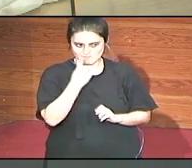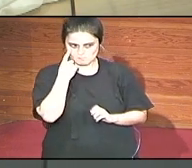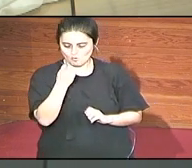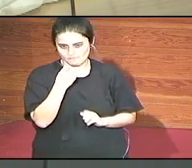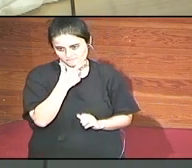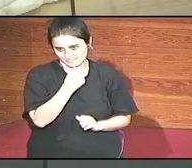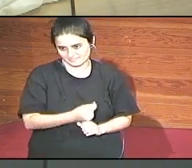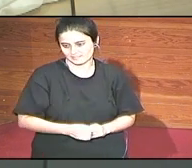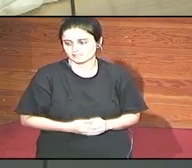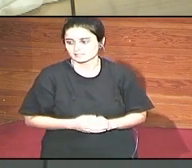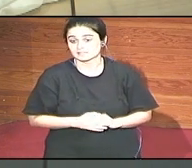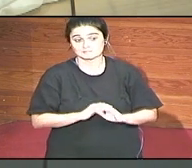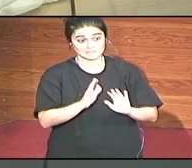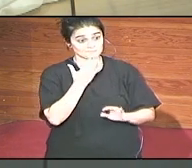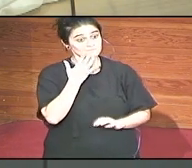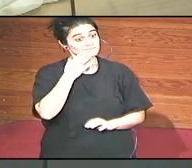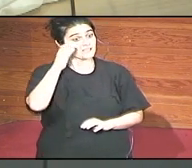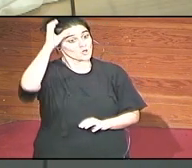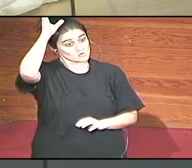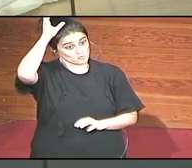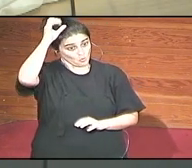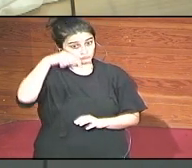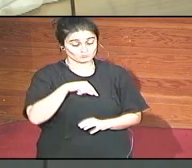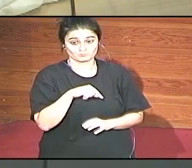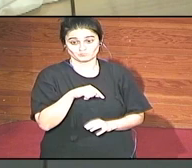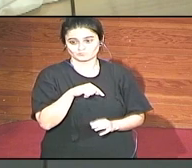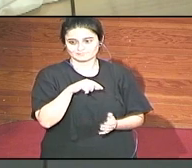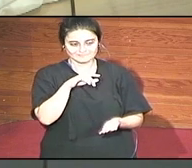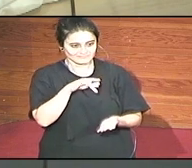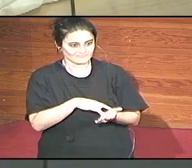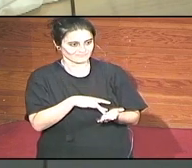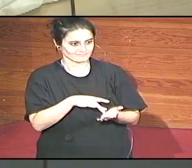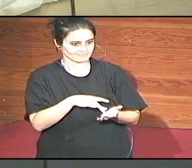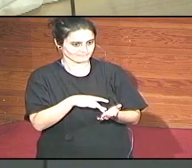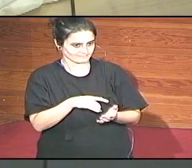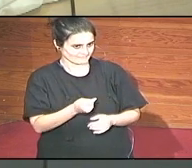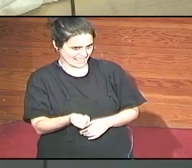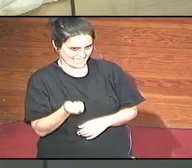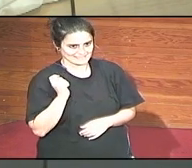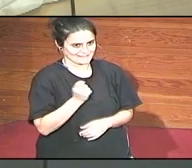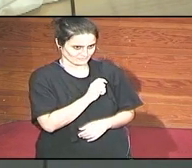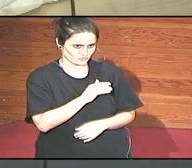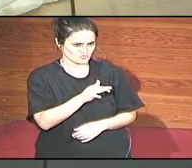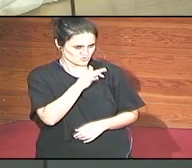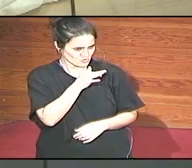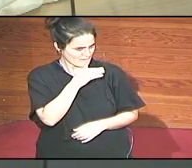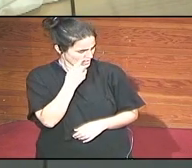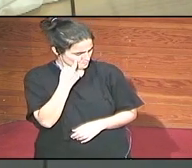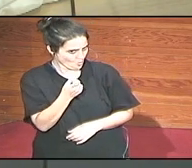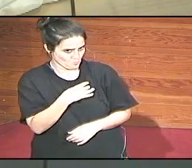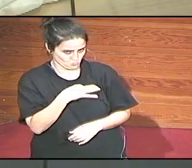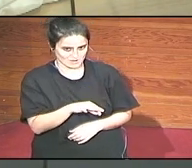pero te diría por ejemplo en congo la herida de la esclavitud sigue abierta también a esa sensación